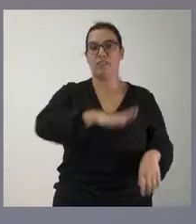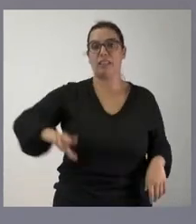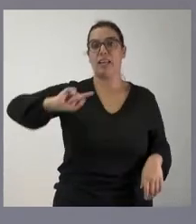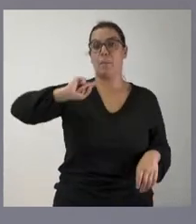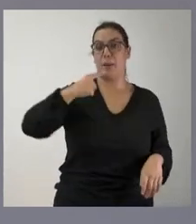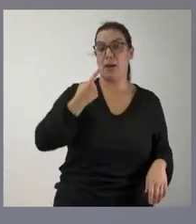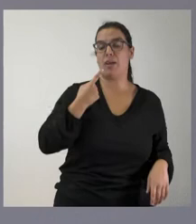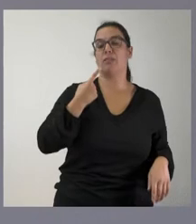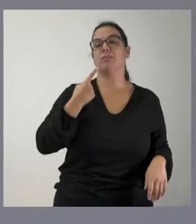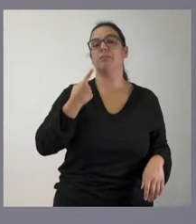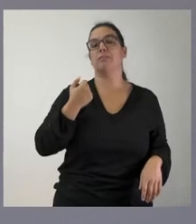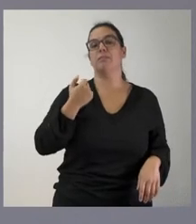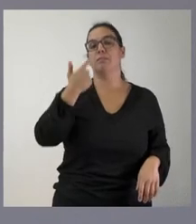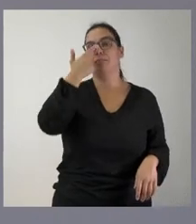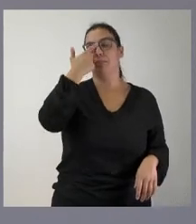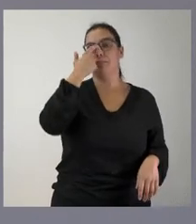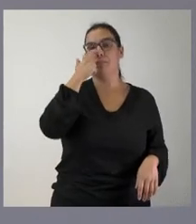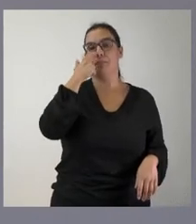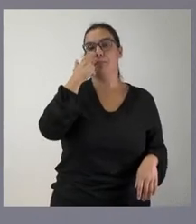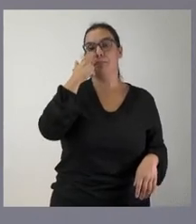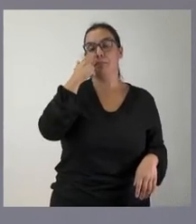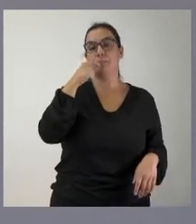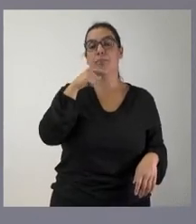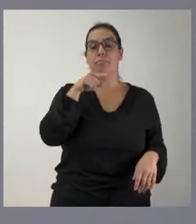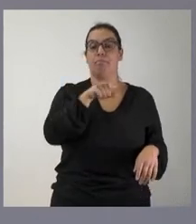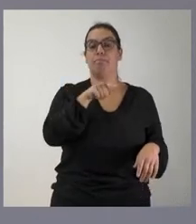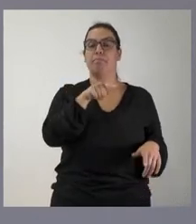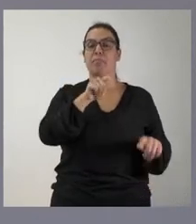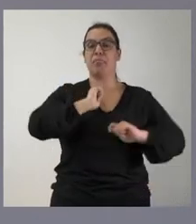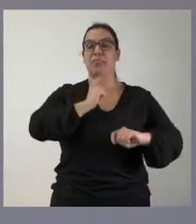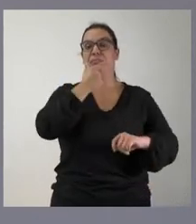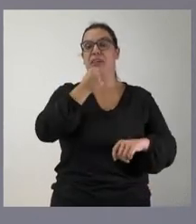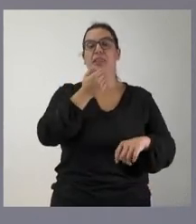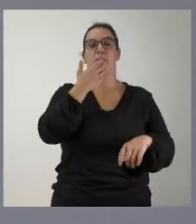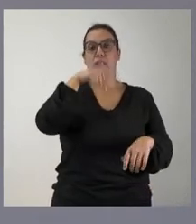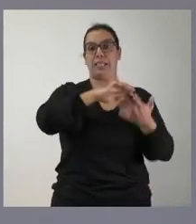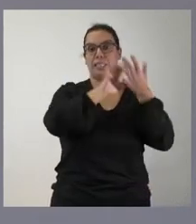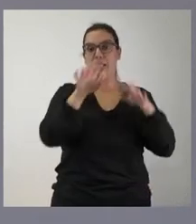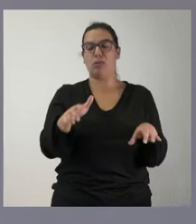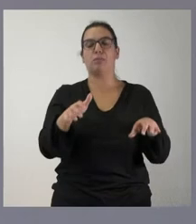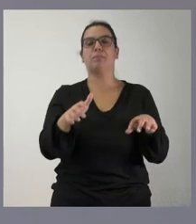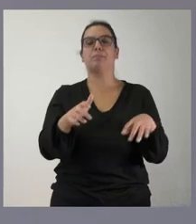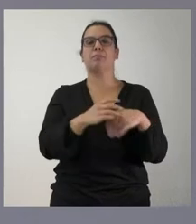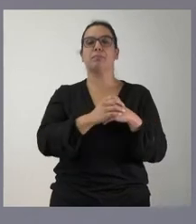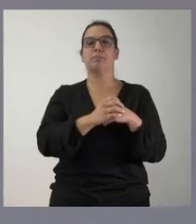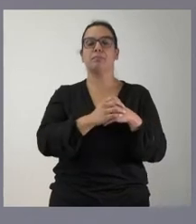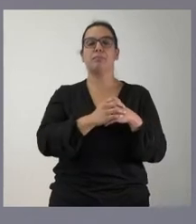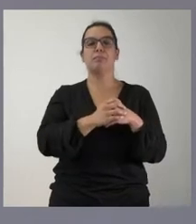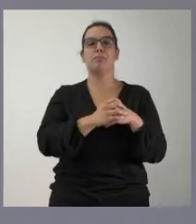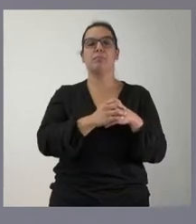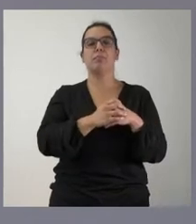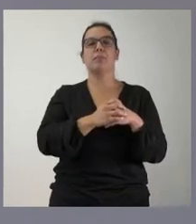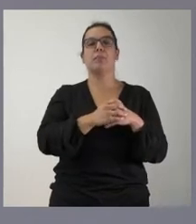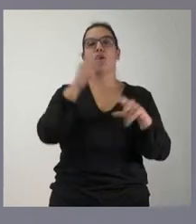primaria pues esto nos va a permitir en el ámbito de Castilla y león pues Añadir